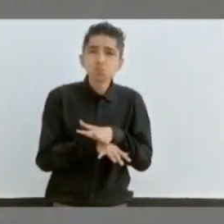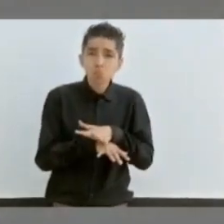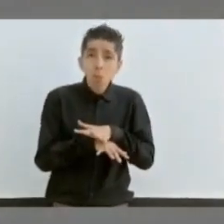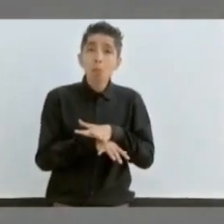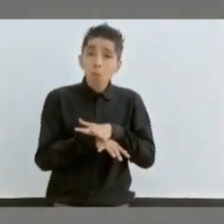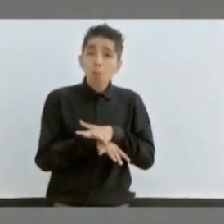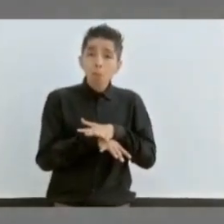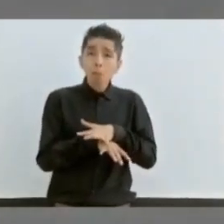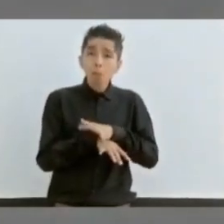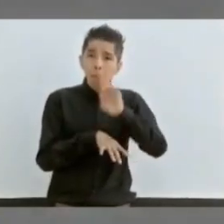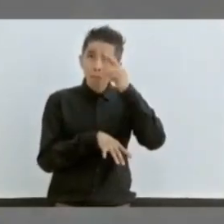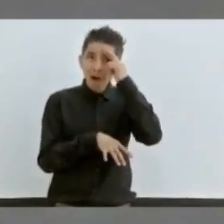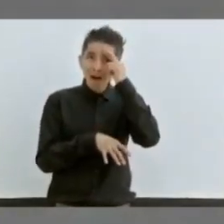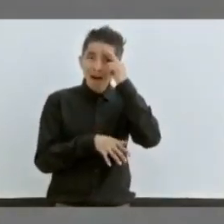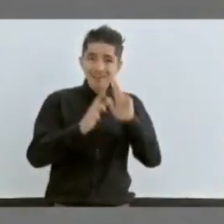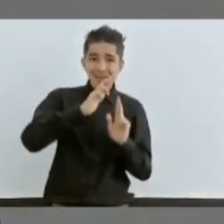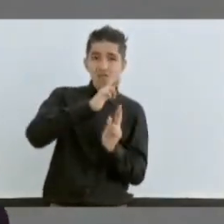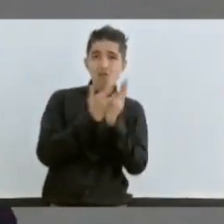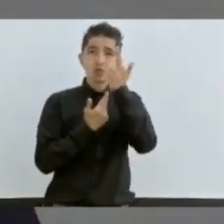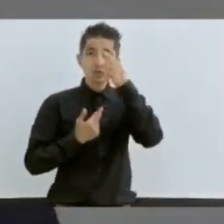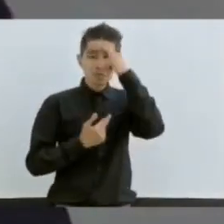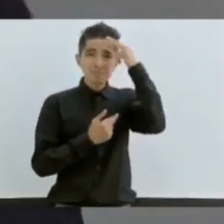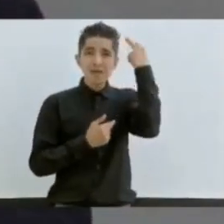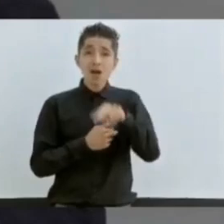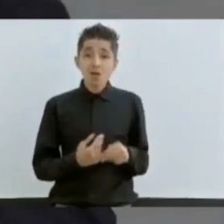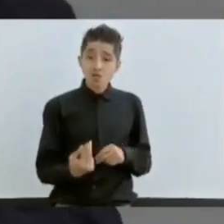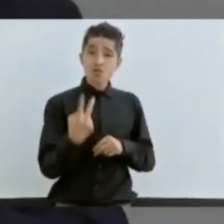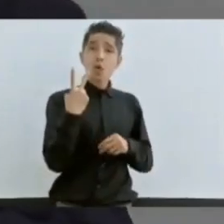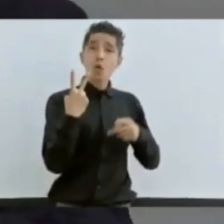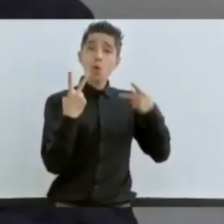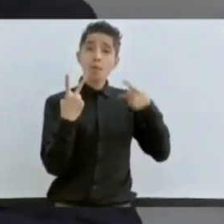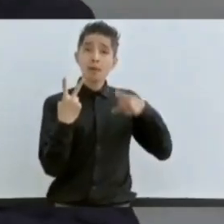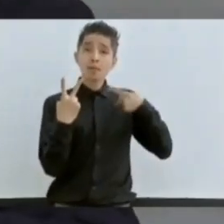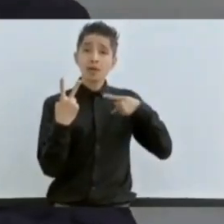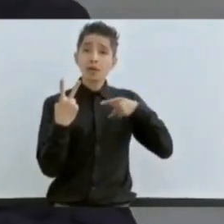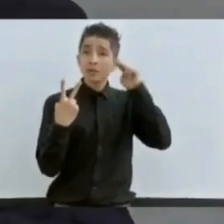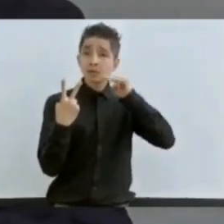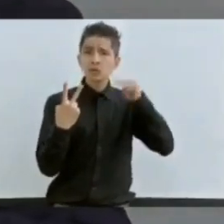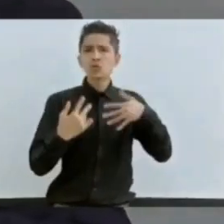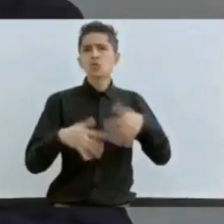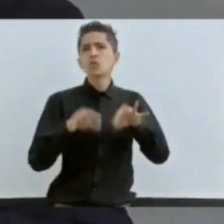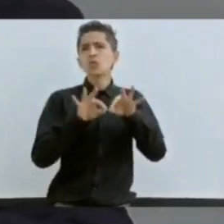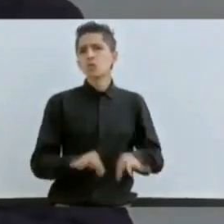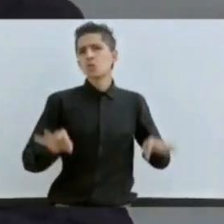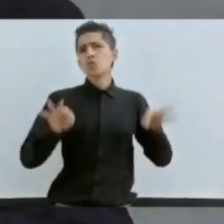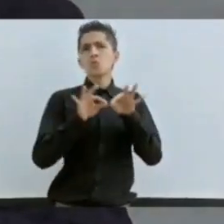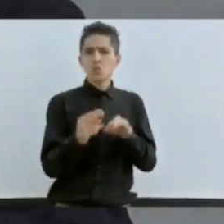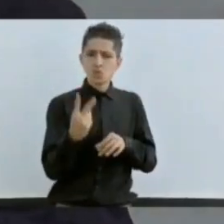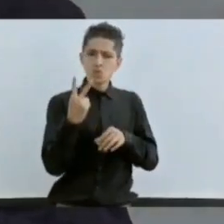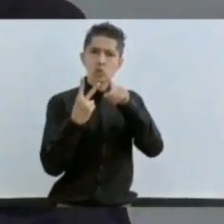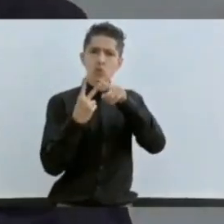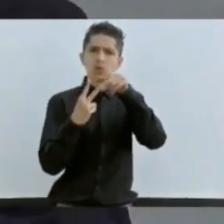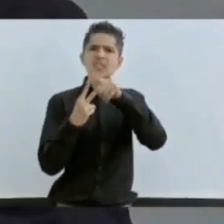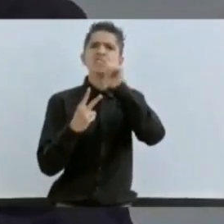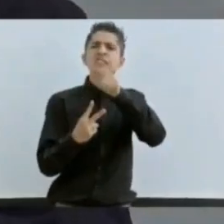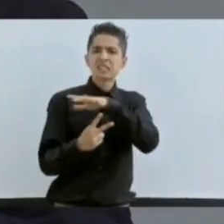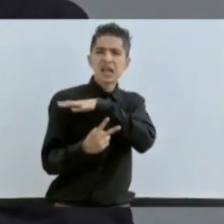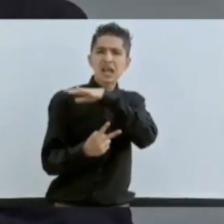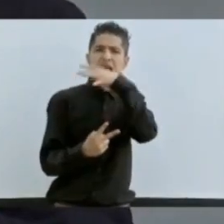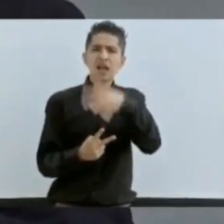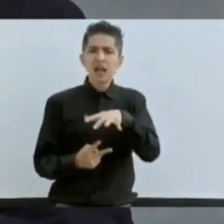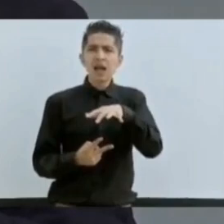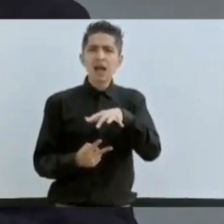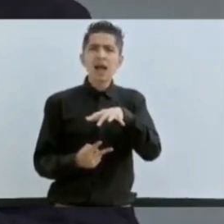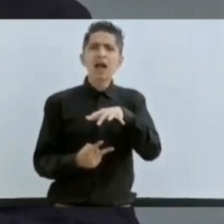Mexicana. Dos michoacanos destacadísimos: el general Francisco